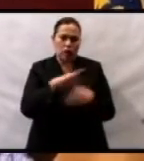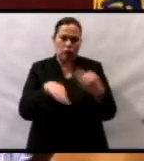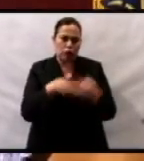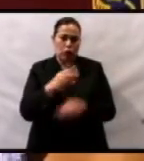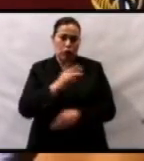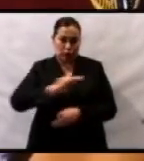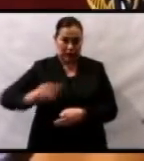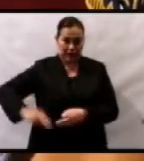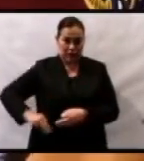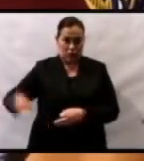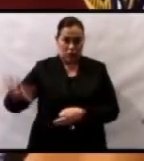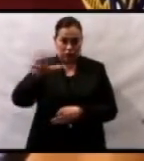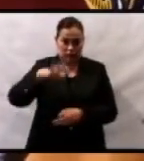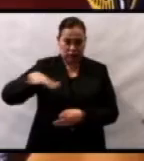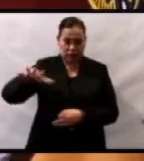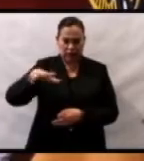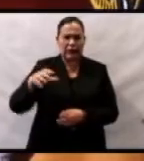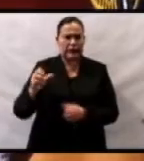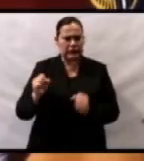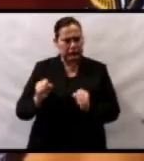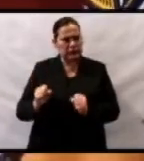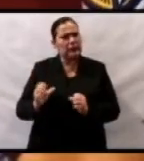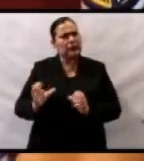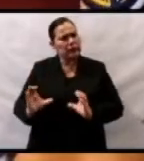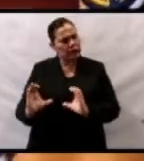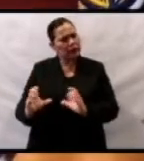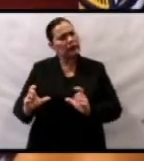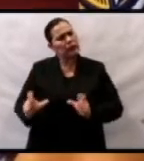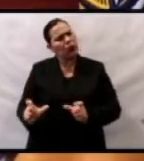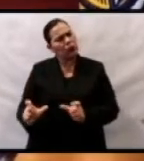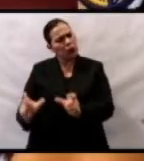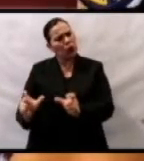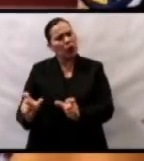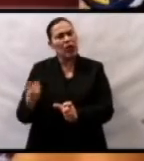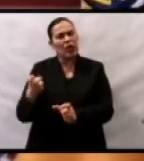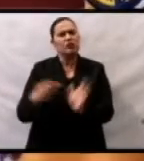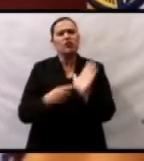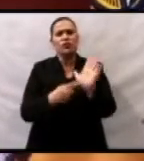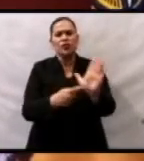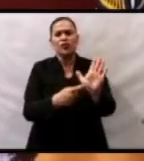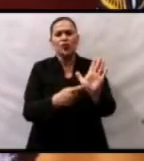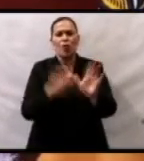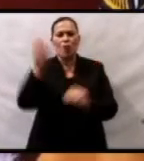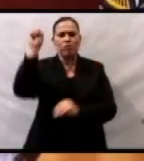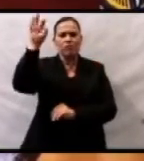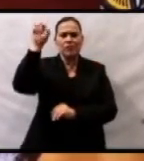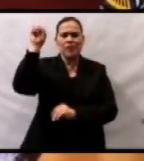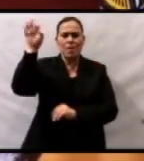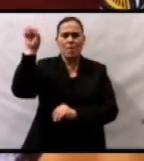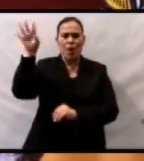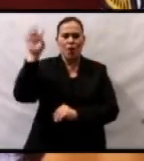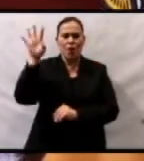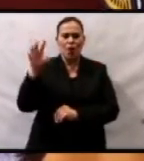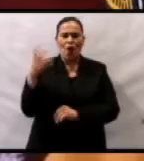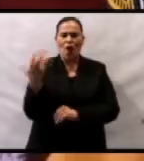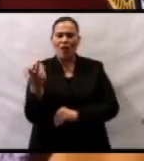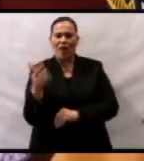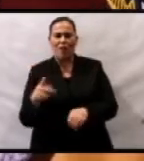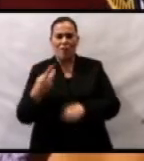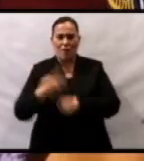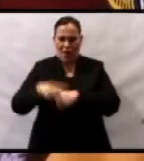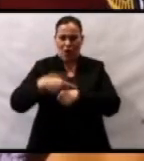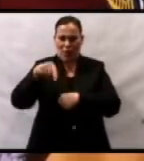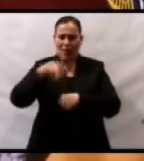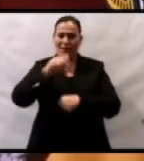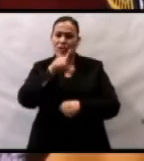municipio es seguro y así lo refleja el semáforo delictivo de Jalisco. Sabemos que persisten